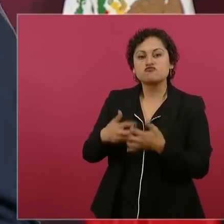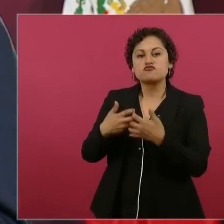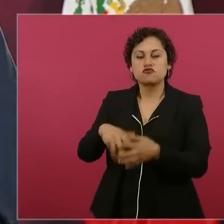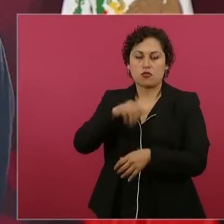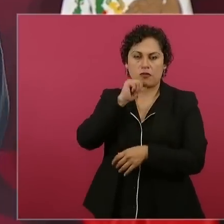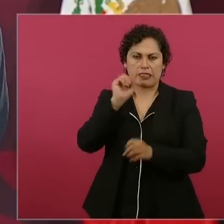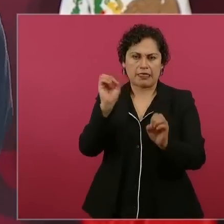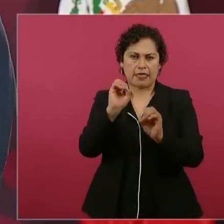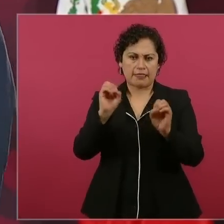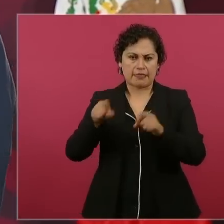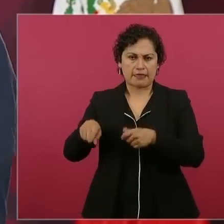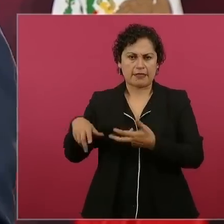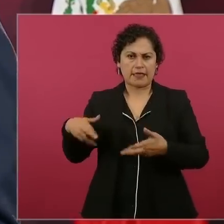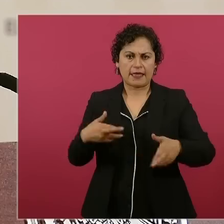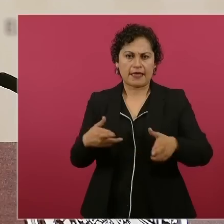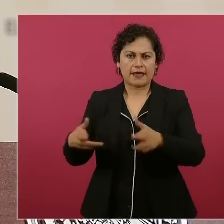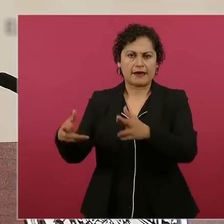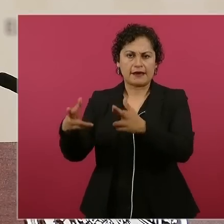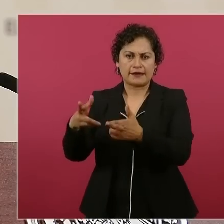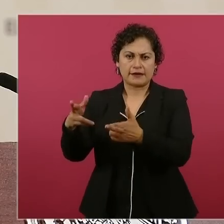Toda el agua